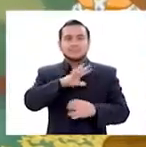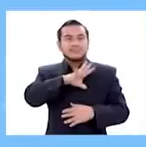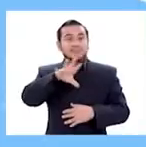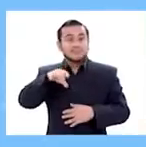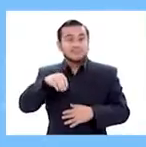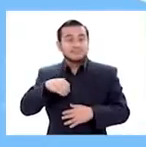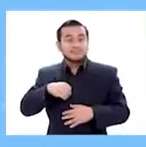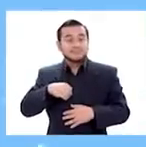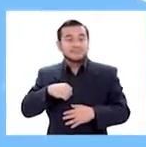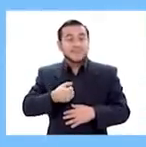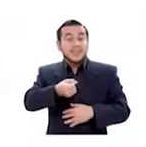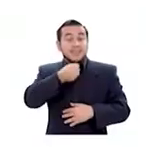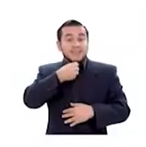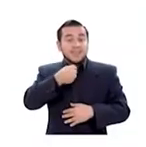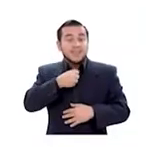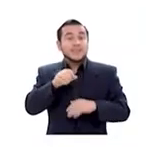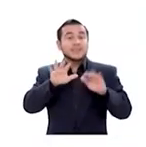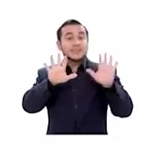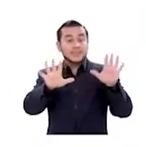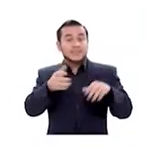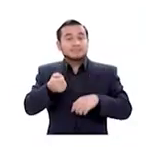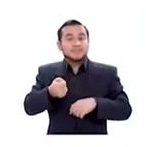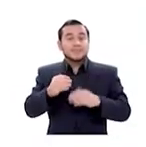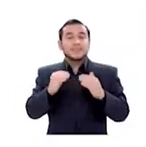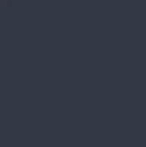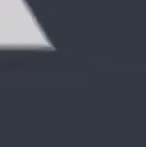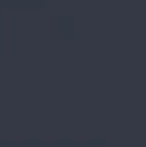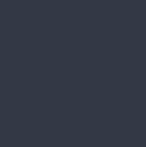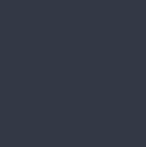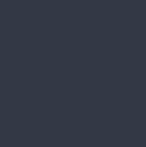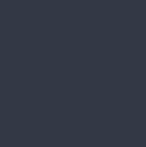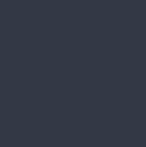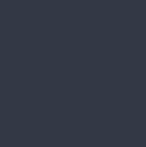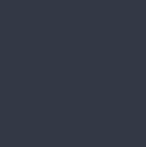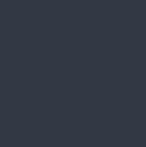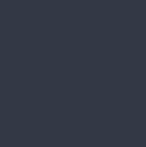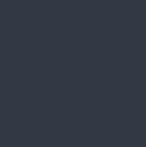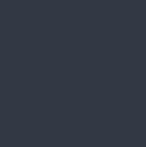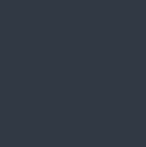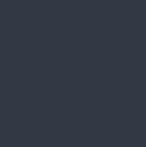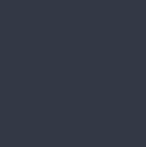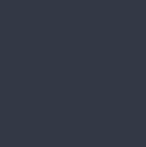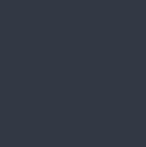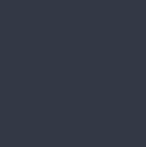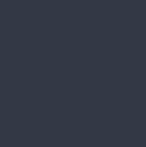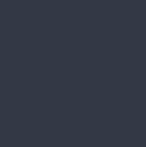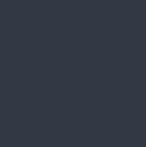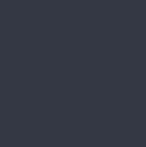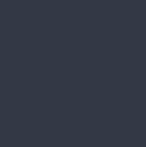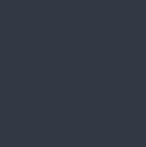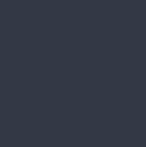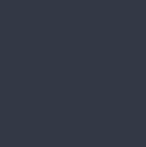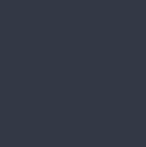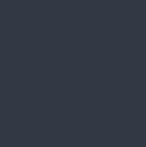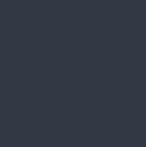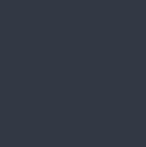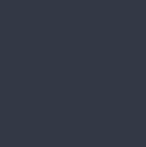sus familias. Más información en Canal 10 y en redes del Ministerio de Educación. Gobierno de El Salvador.